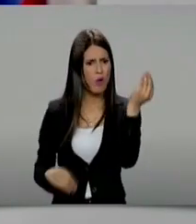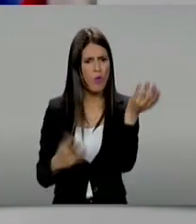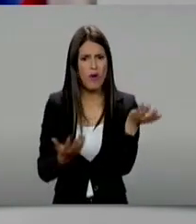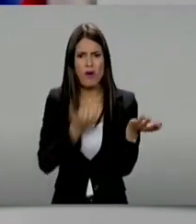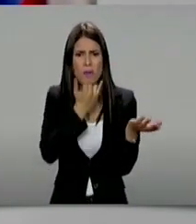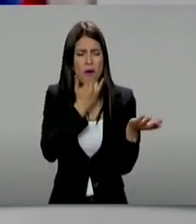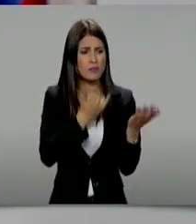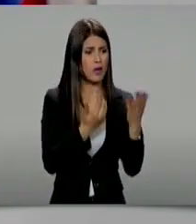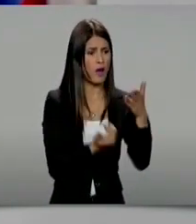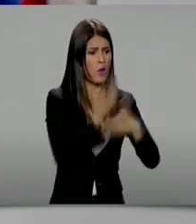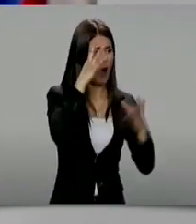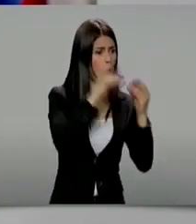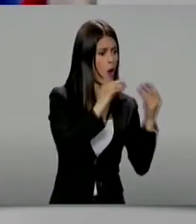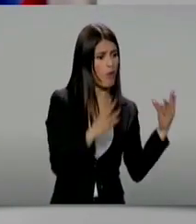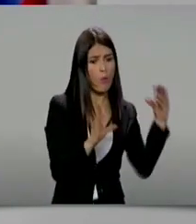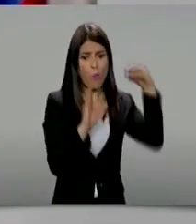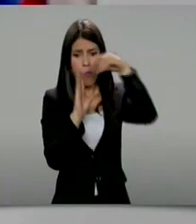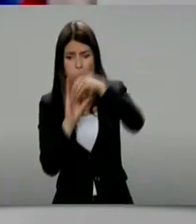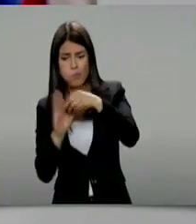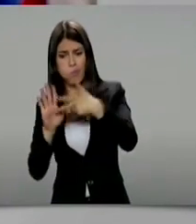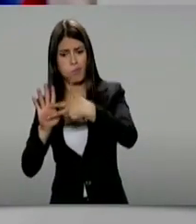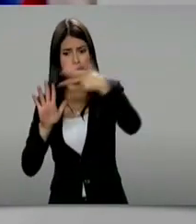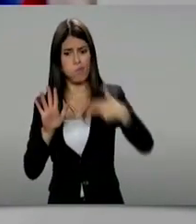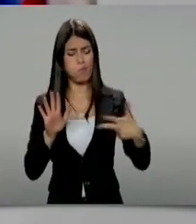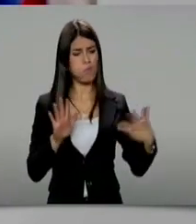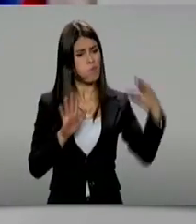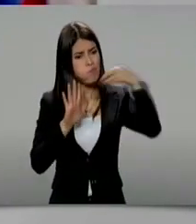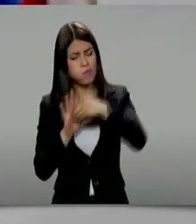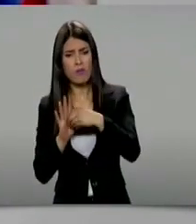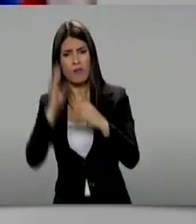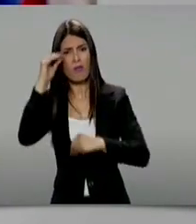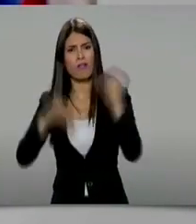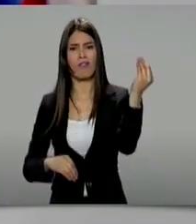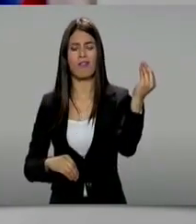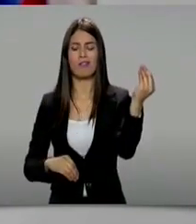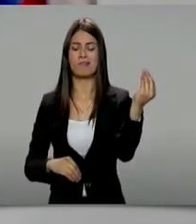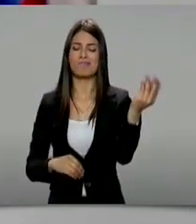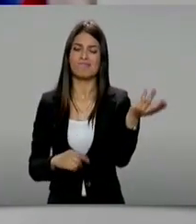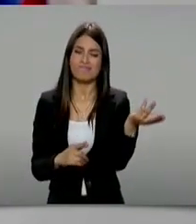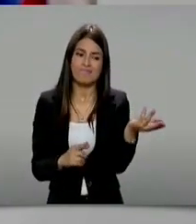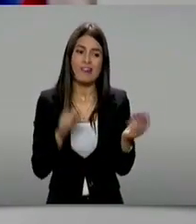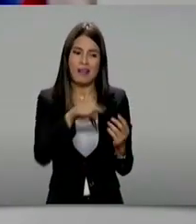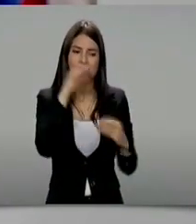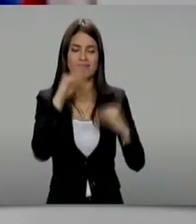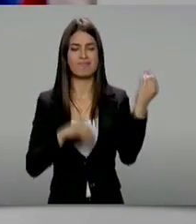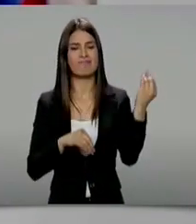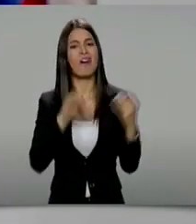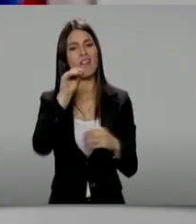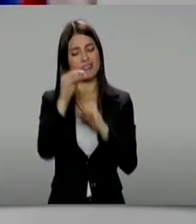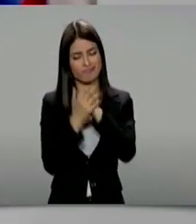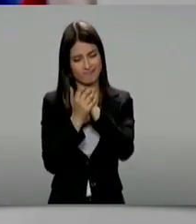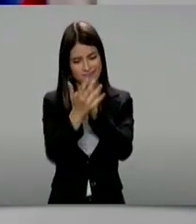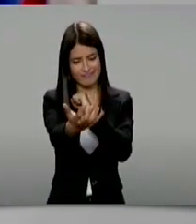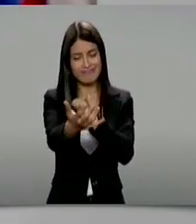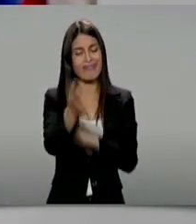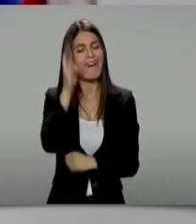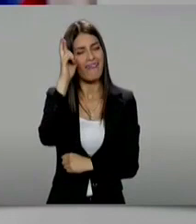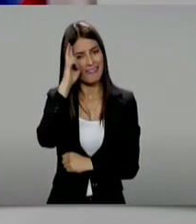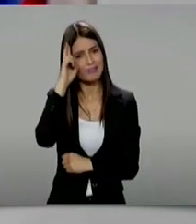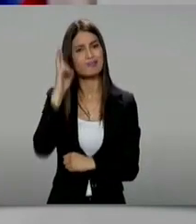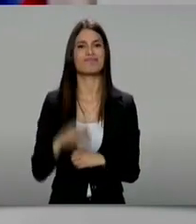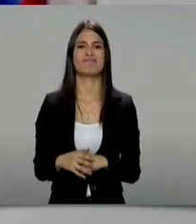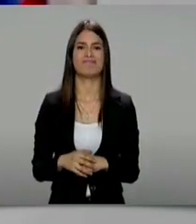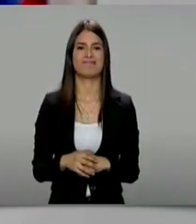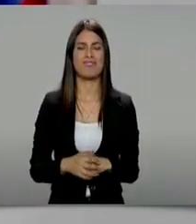del sí Confieso que tenían razón Porque además generó muchas malas interpretaciones sobre el